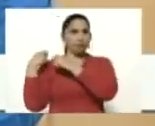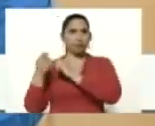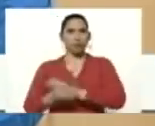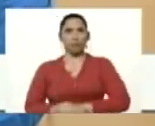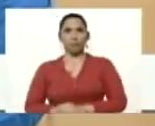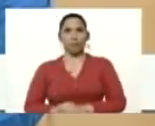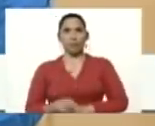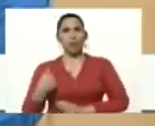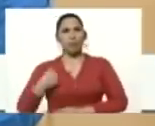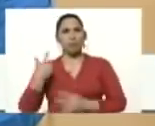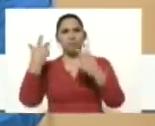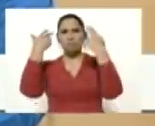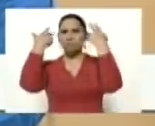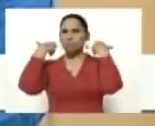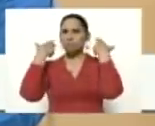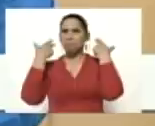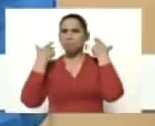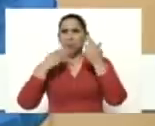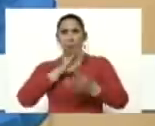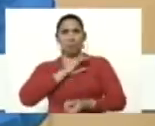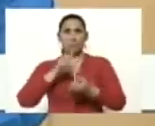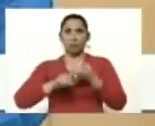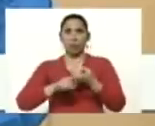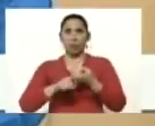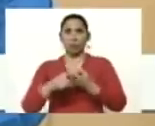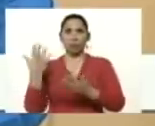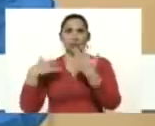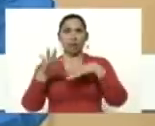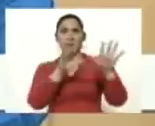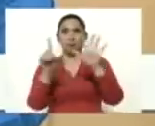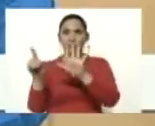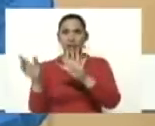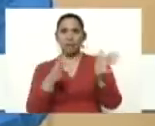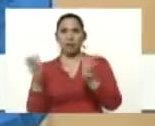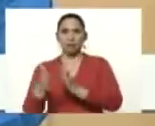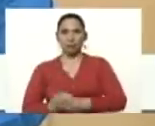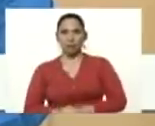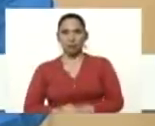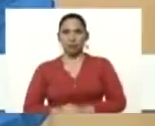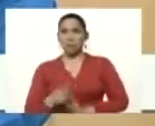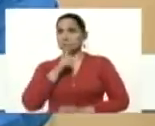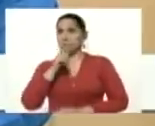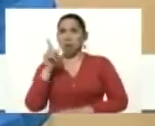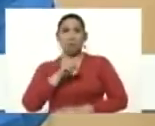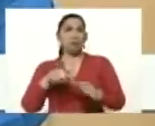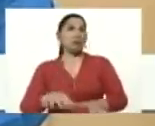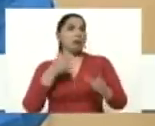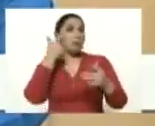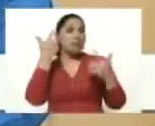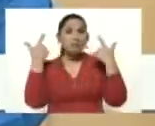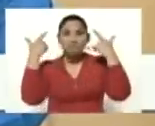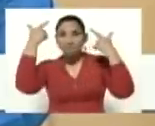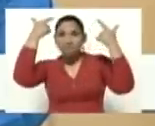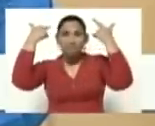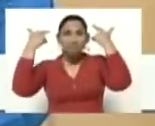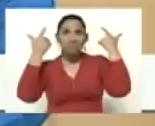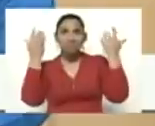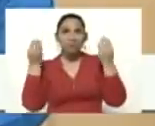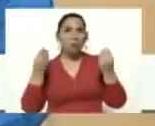A mí me viene cortando el cabello Silvia desde el 16 de marzo. Mal no ha quedado, miren. El